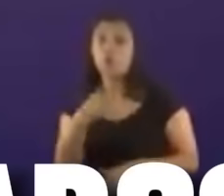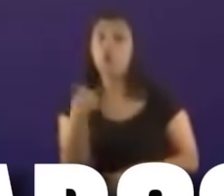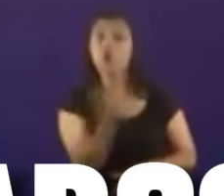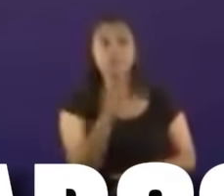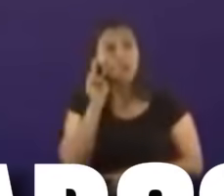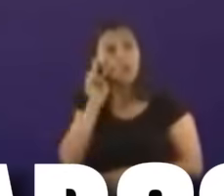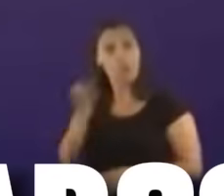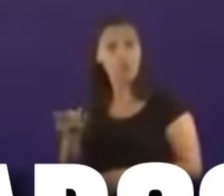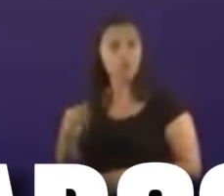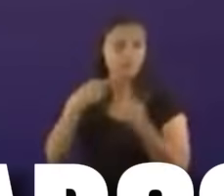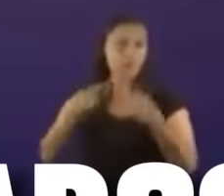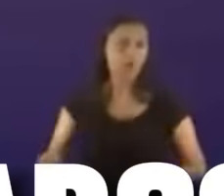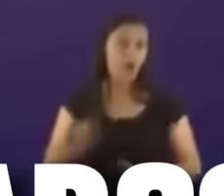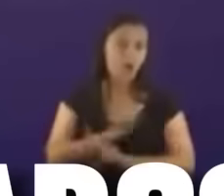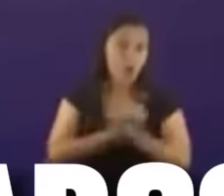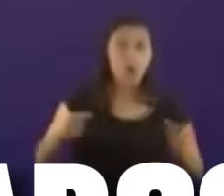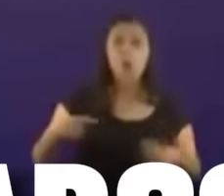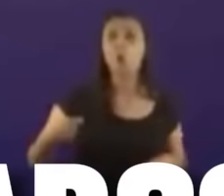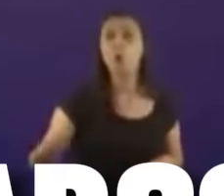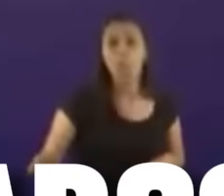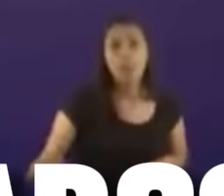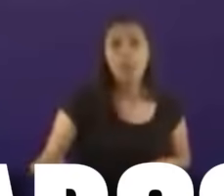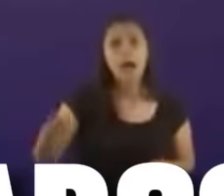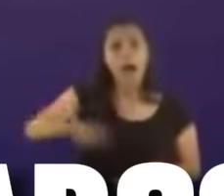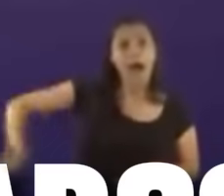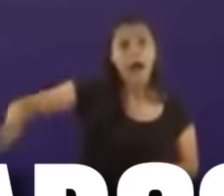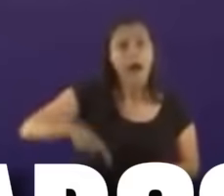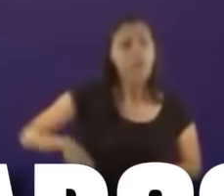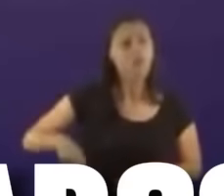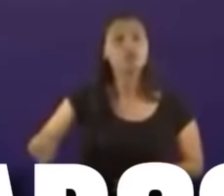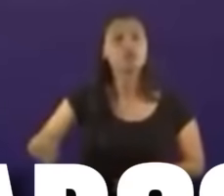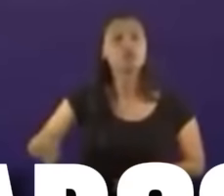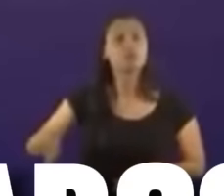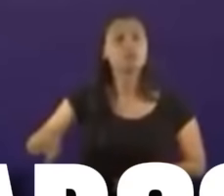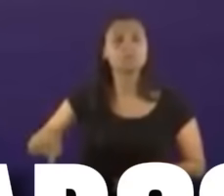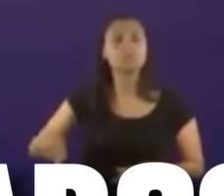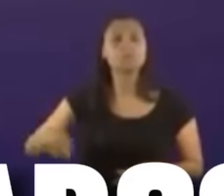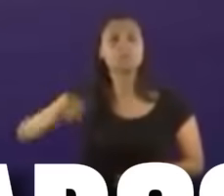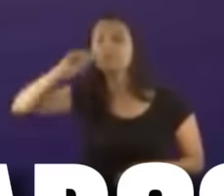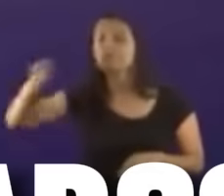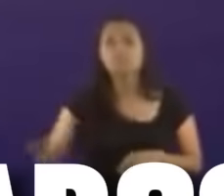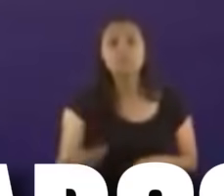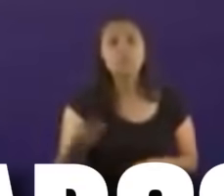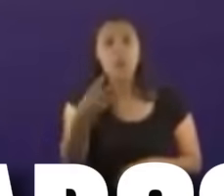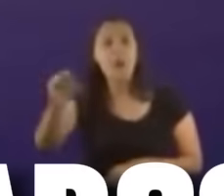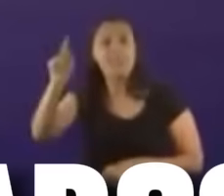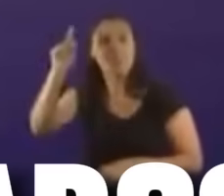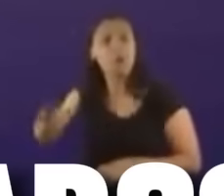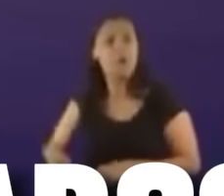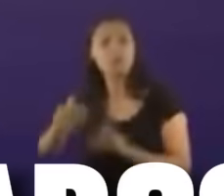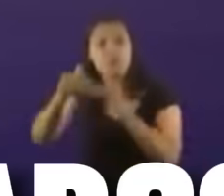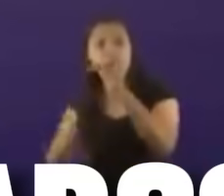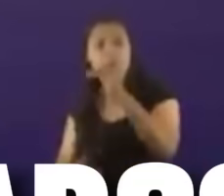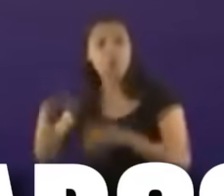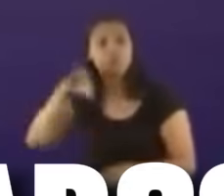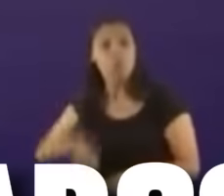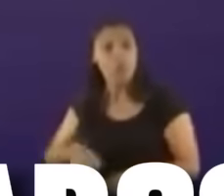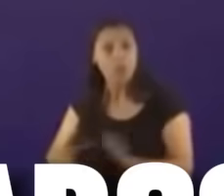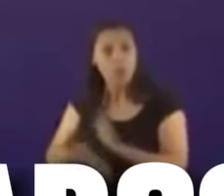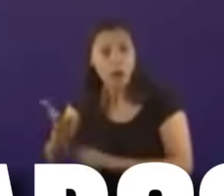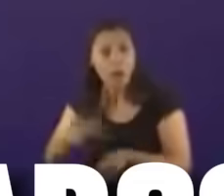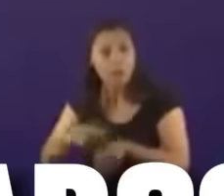permitir que un jubilado pierda un 40% de su poder adquisitivo en el corto